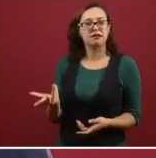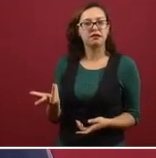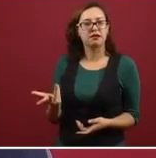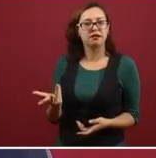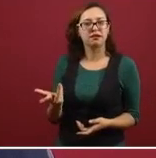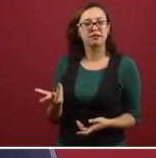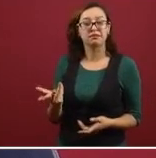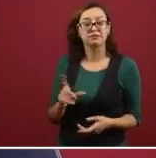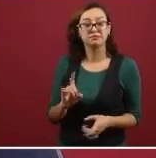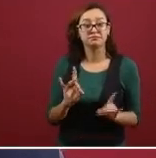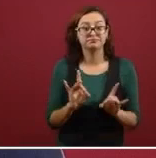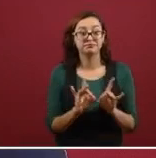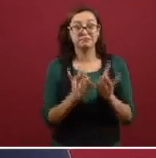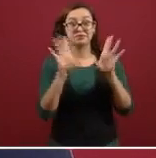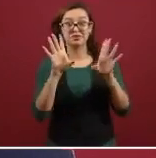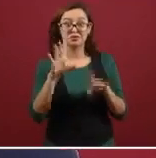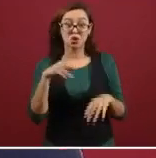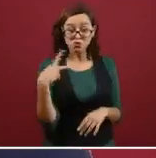cuando